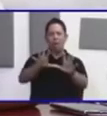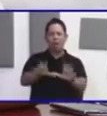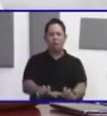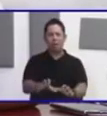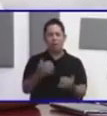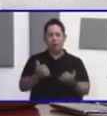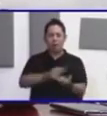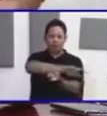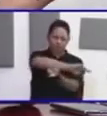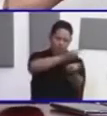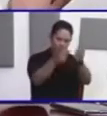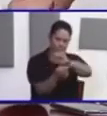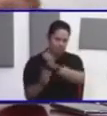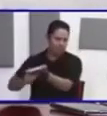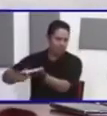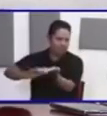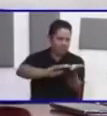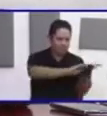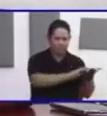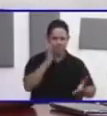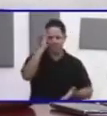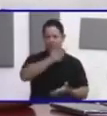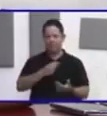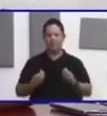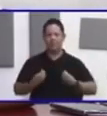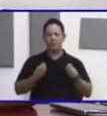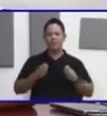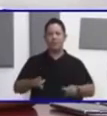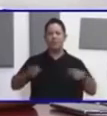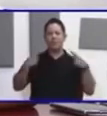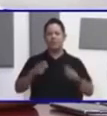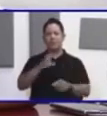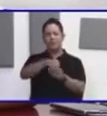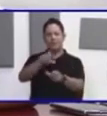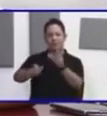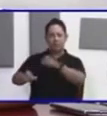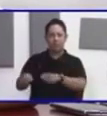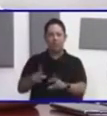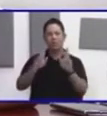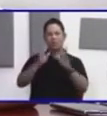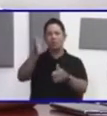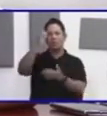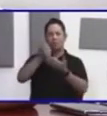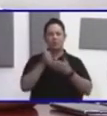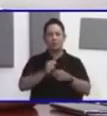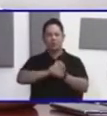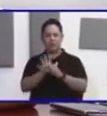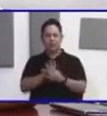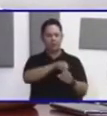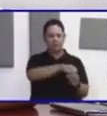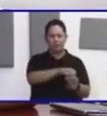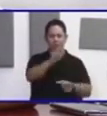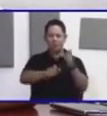salvar las vidas de las personas. Yo le pido a Dios que ojalá ninguna persona se conecte por COVID a esto. Pero hoy tenemos ya la capacidad de